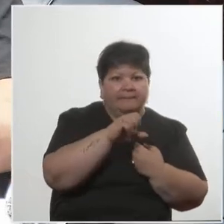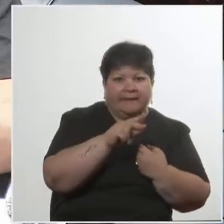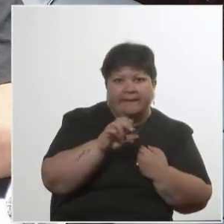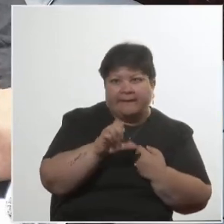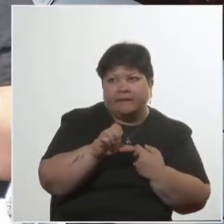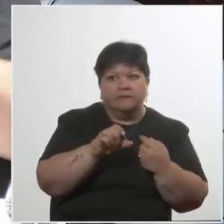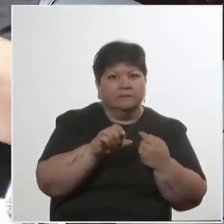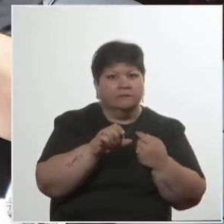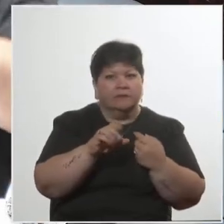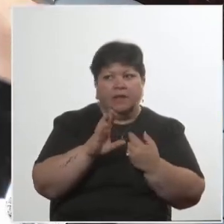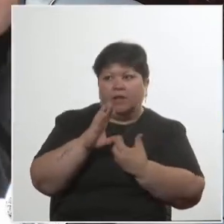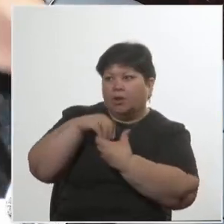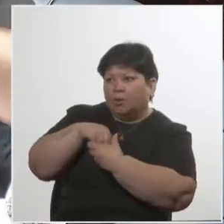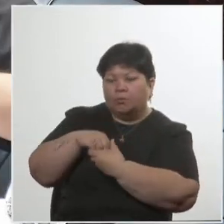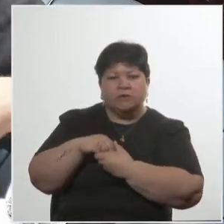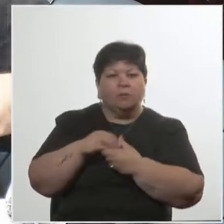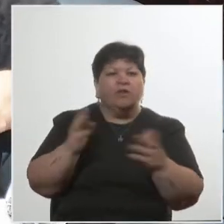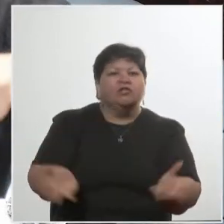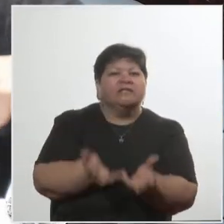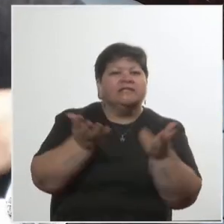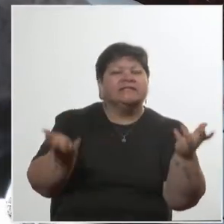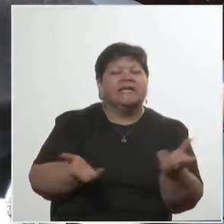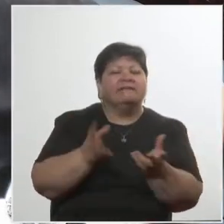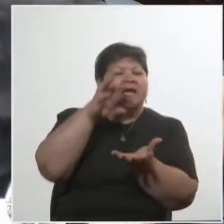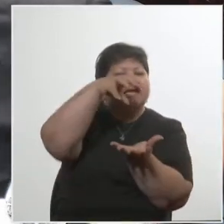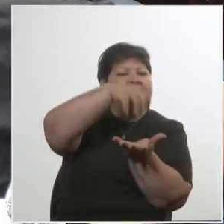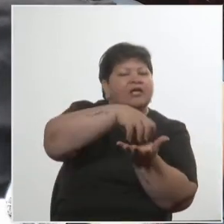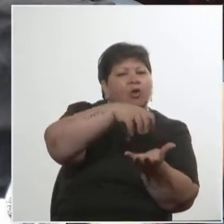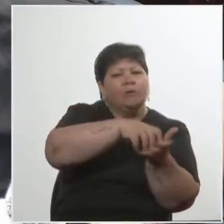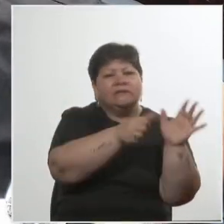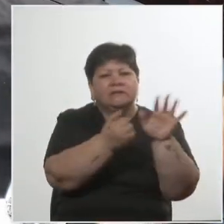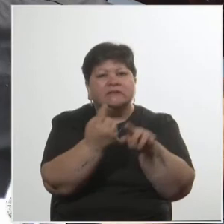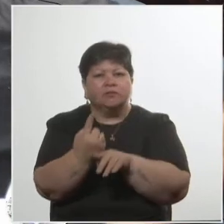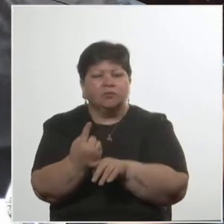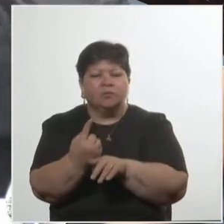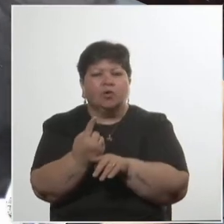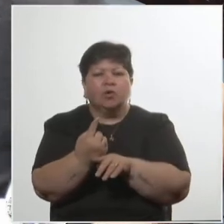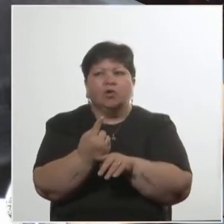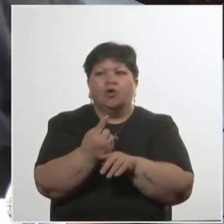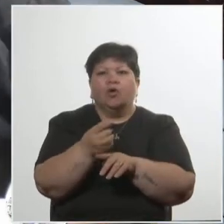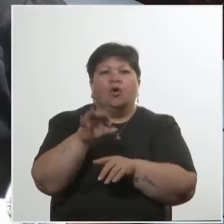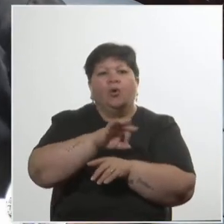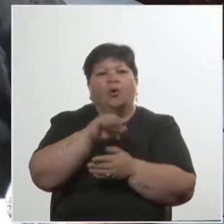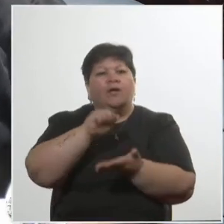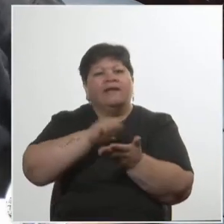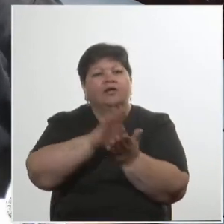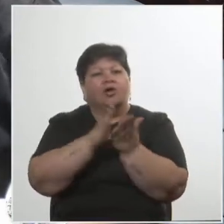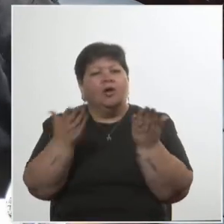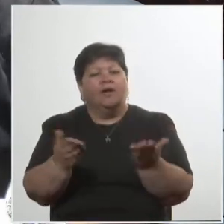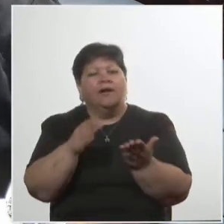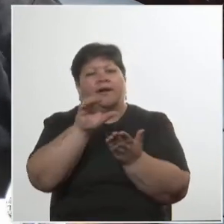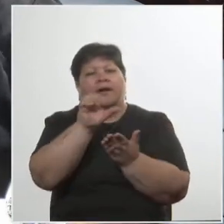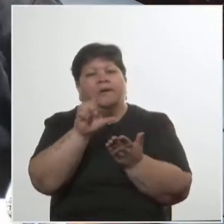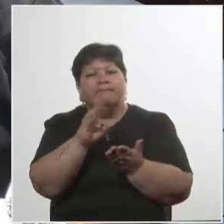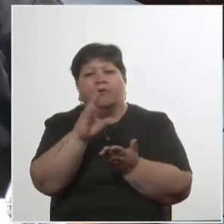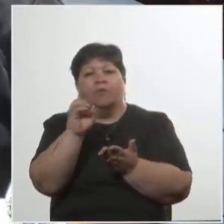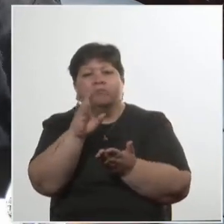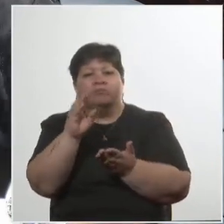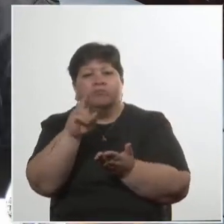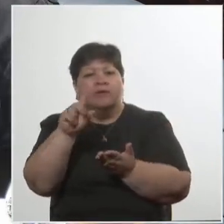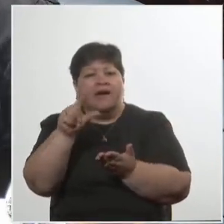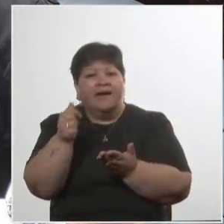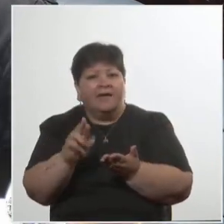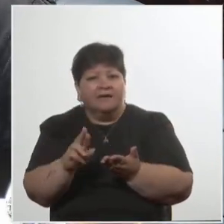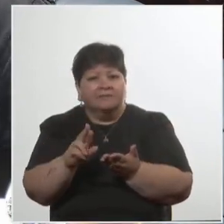de cuando se incendió el kiosco el Mr o en el 61 o el diario El popular o sea